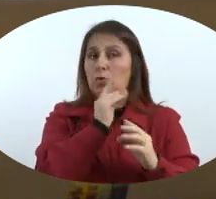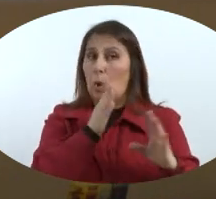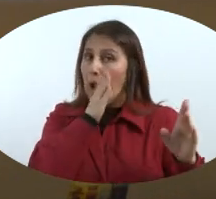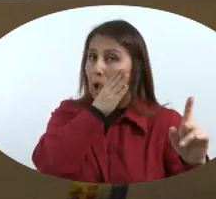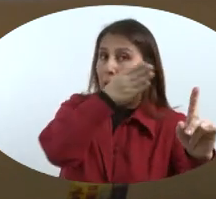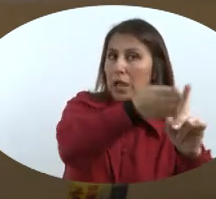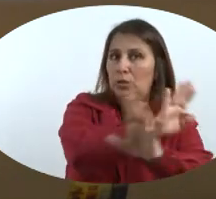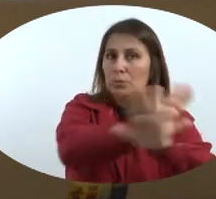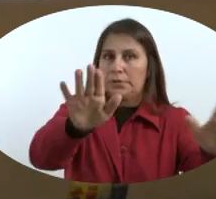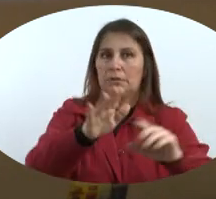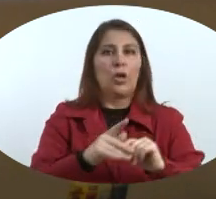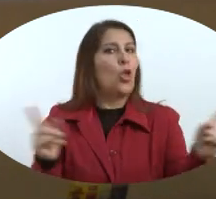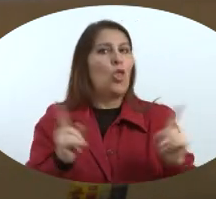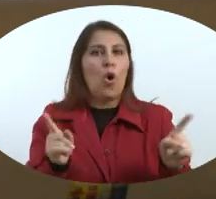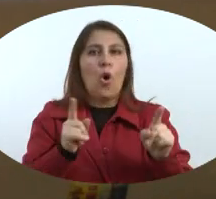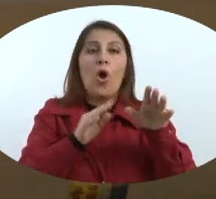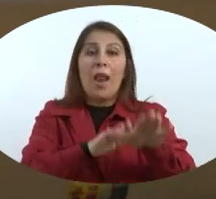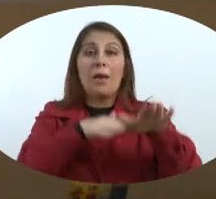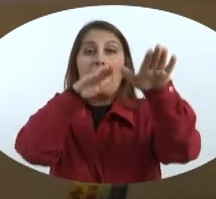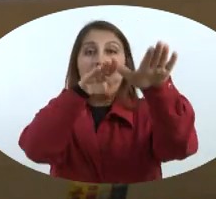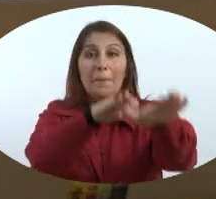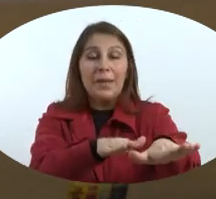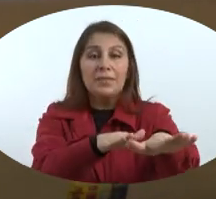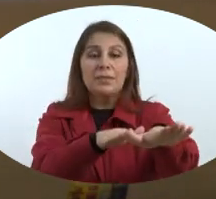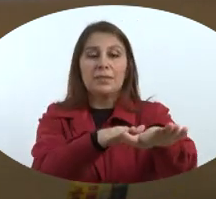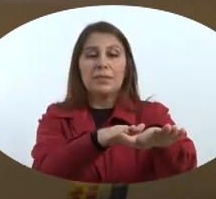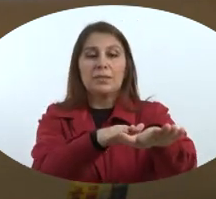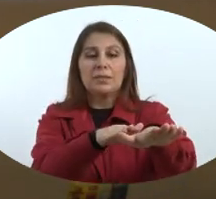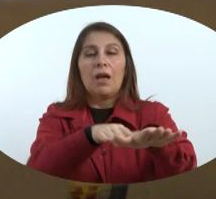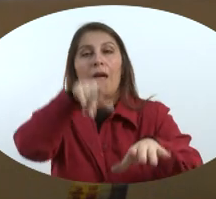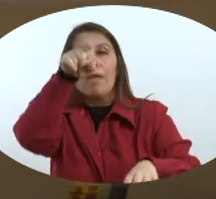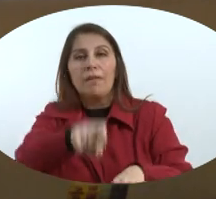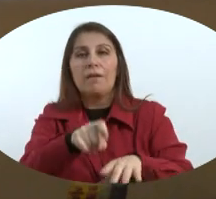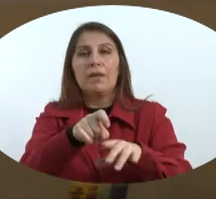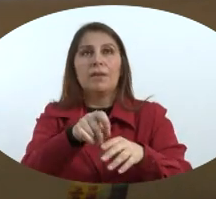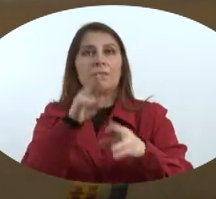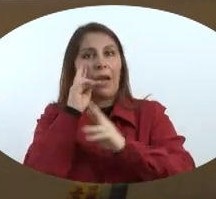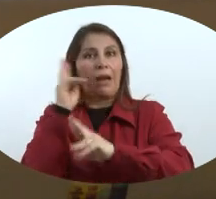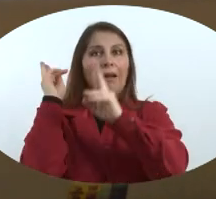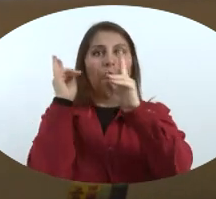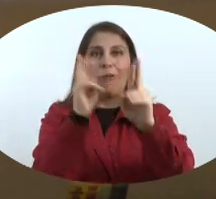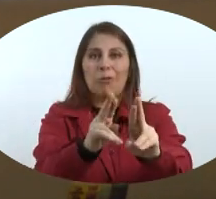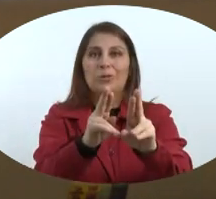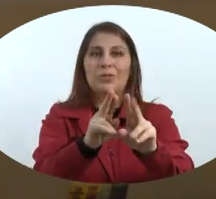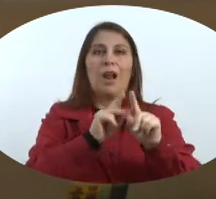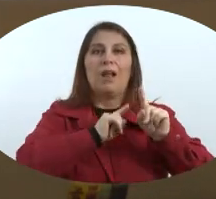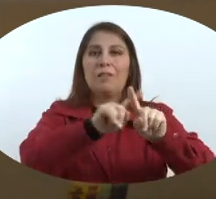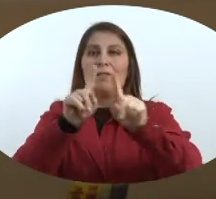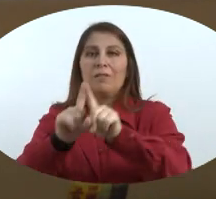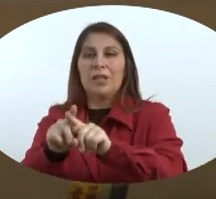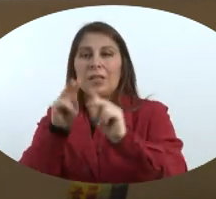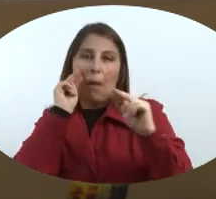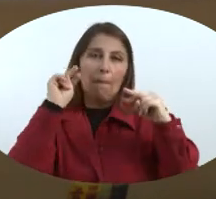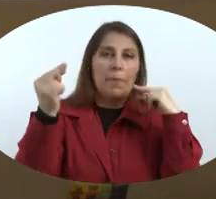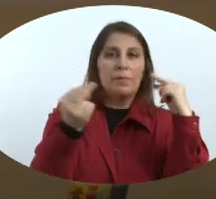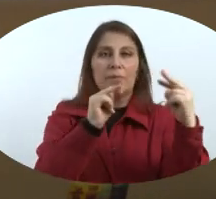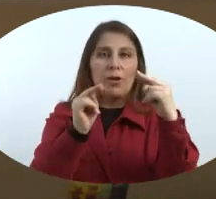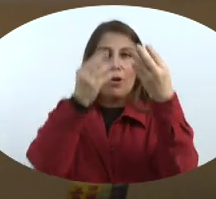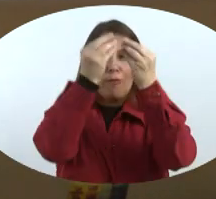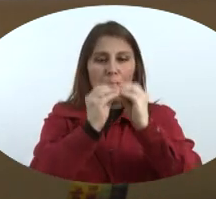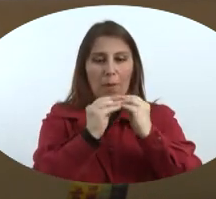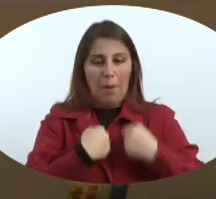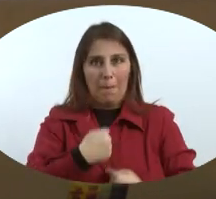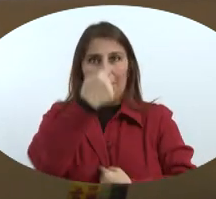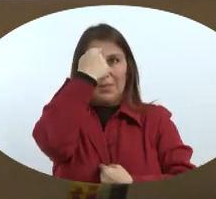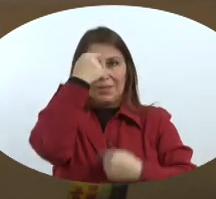pues se supone el escenario de represión de representatividad debería de reivindicar las diferentes visiones y lecturas que